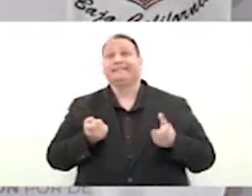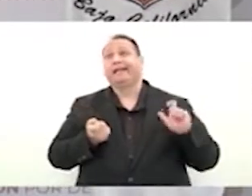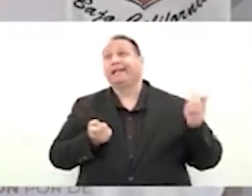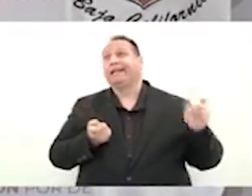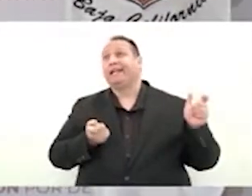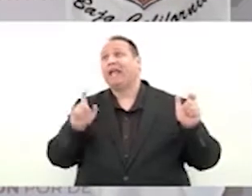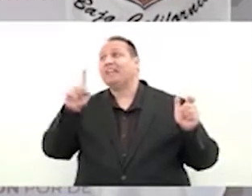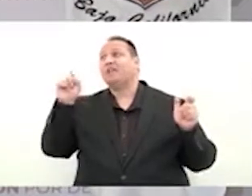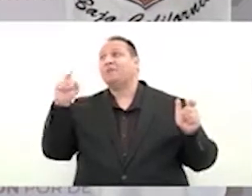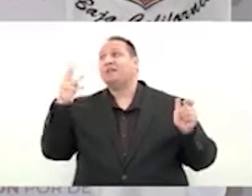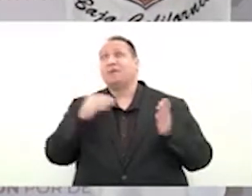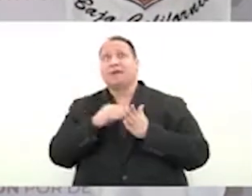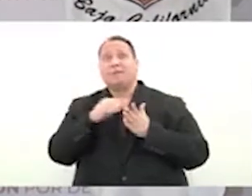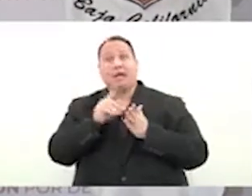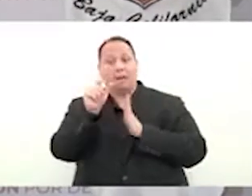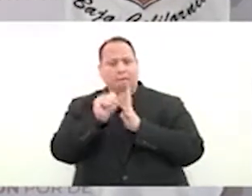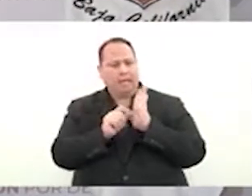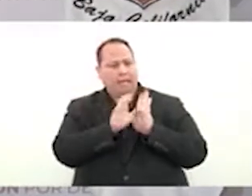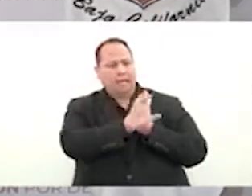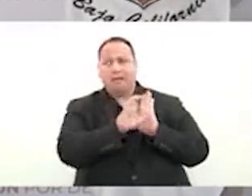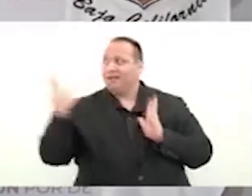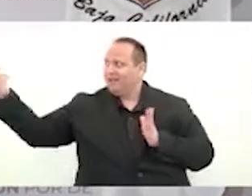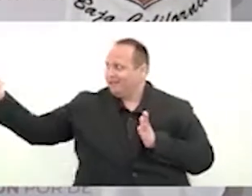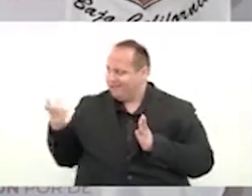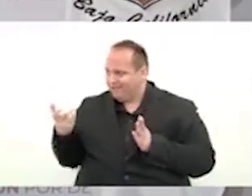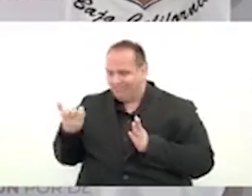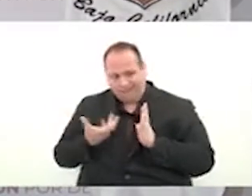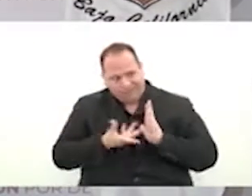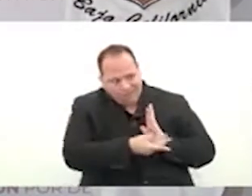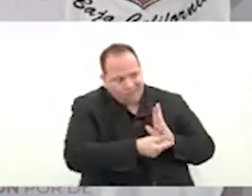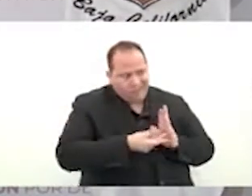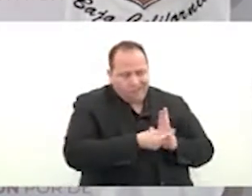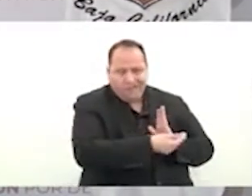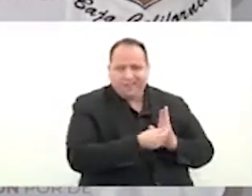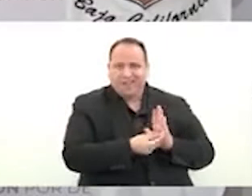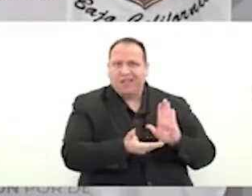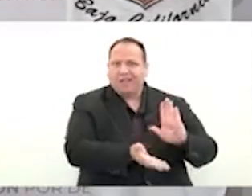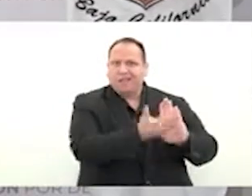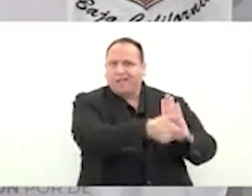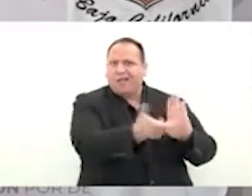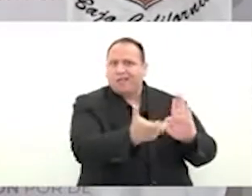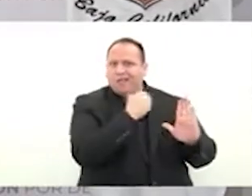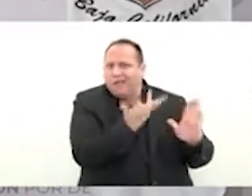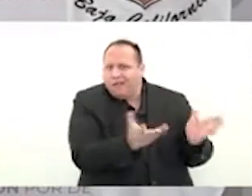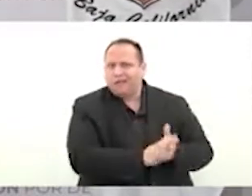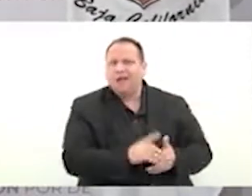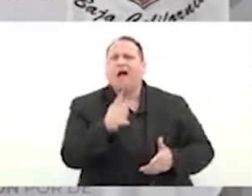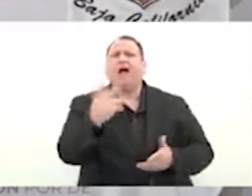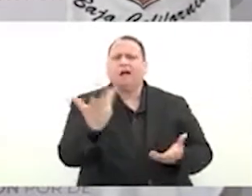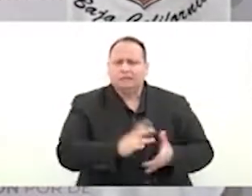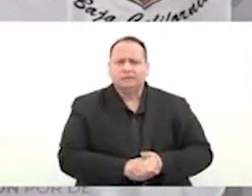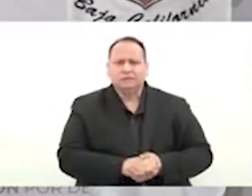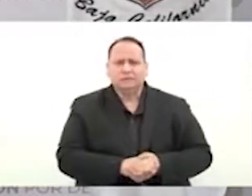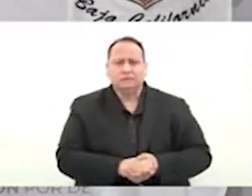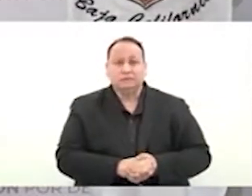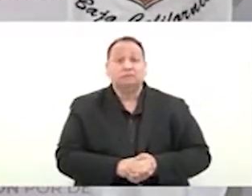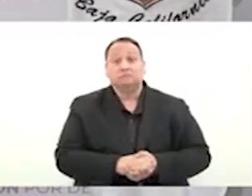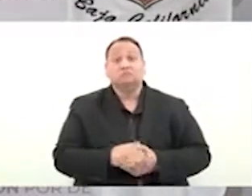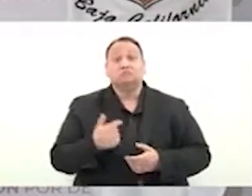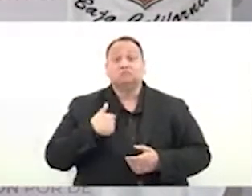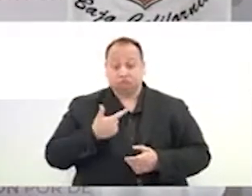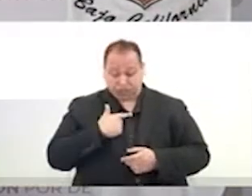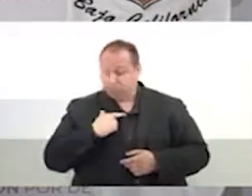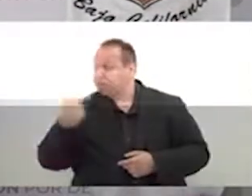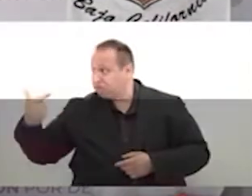pagando 123 millones de pesos mensuales de las participaciones federales por algo que no se va a construir? ¿Qué hubieran hecho? Cualquiera que hubiera estado en mi